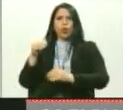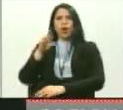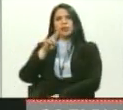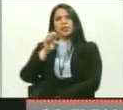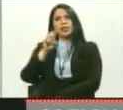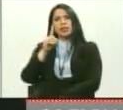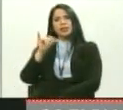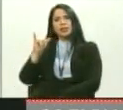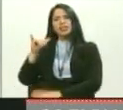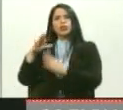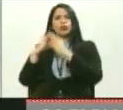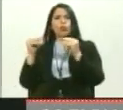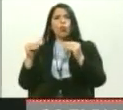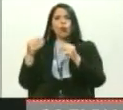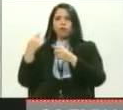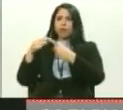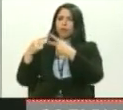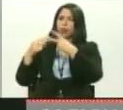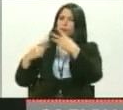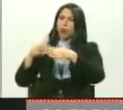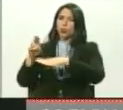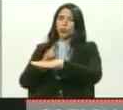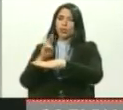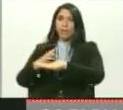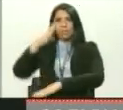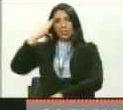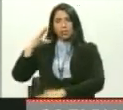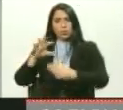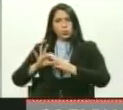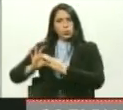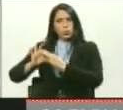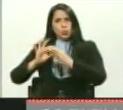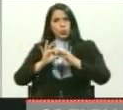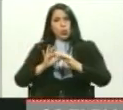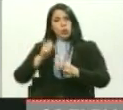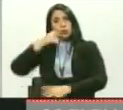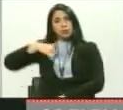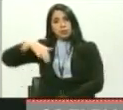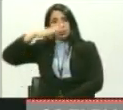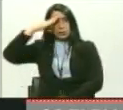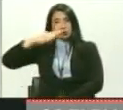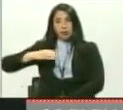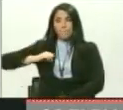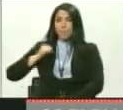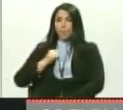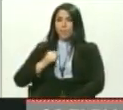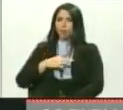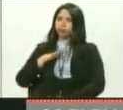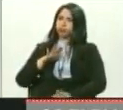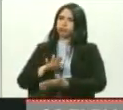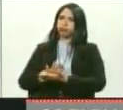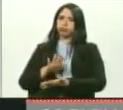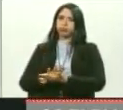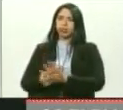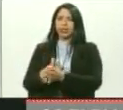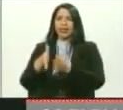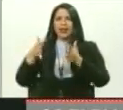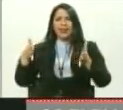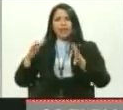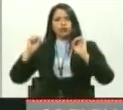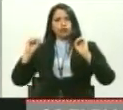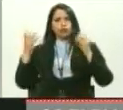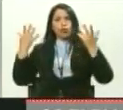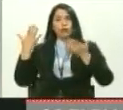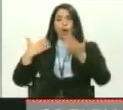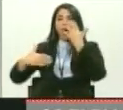ODI, en todas las unidades militares, la unión cívico-militar policial con serenidad. Tuvo un gran triunfo hace